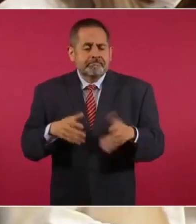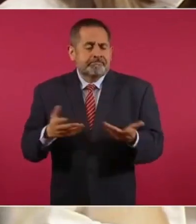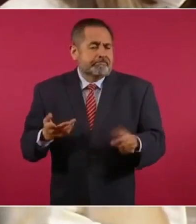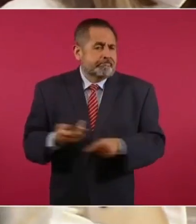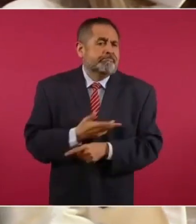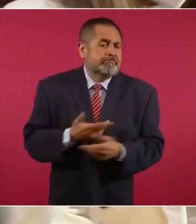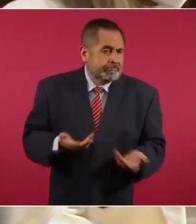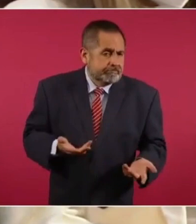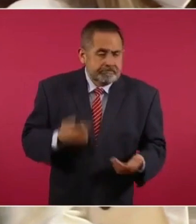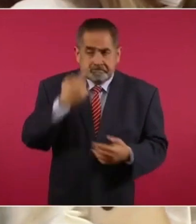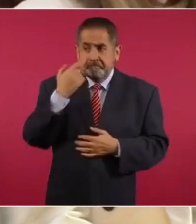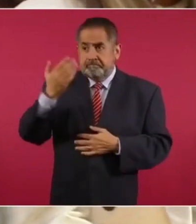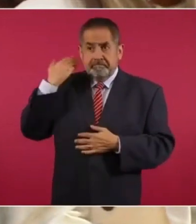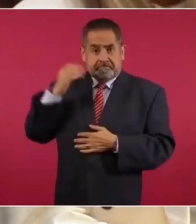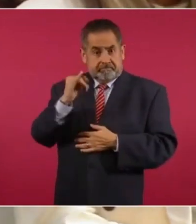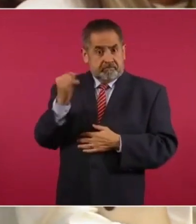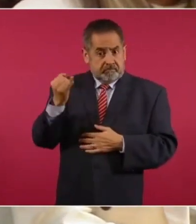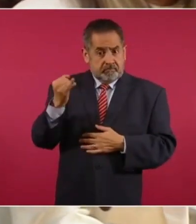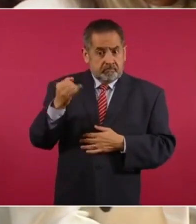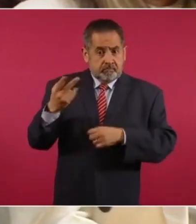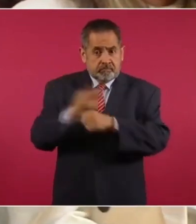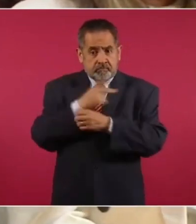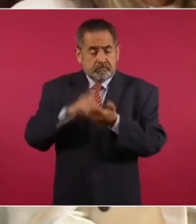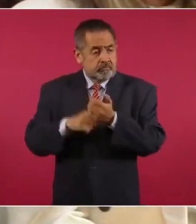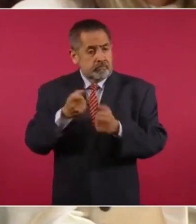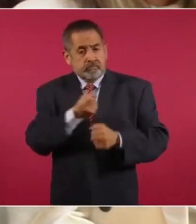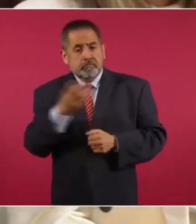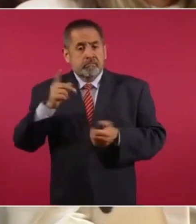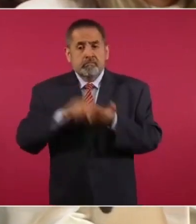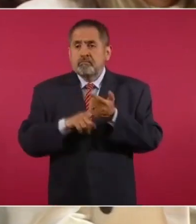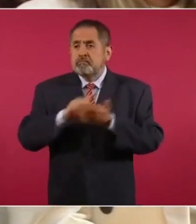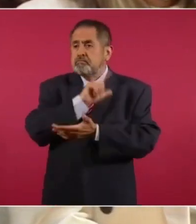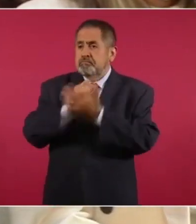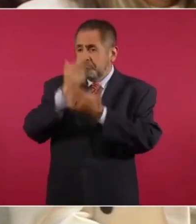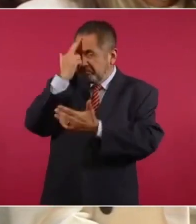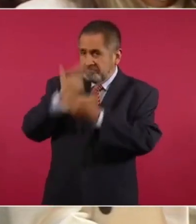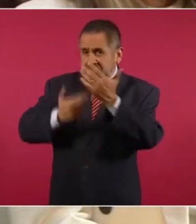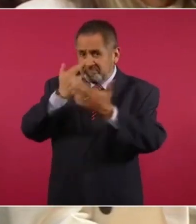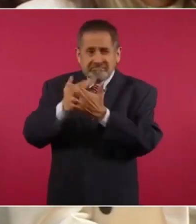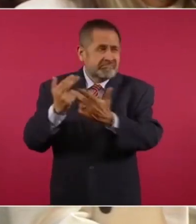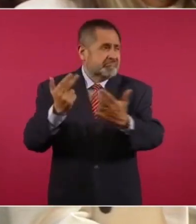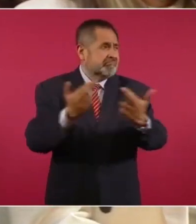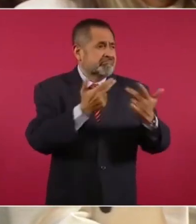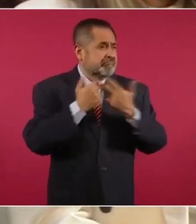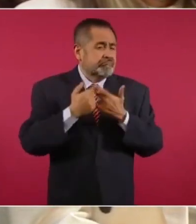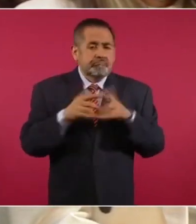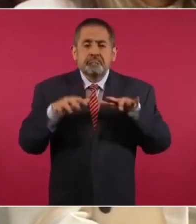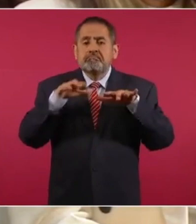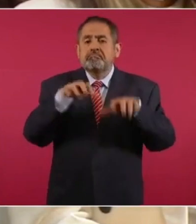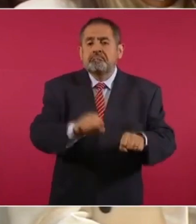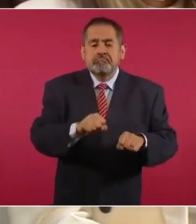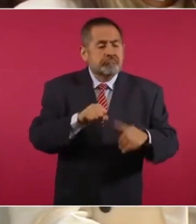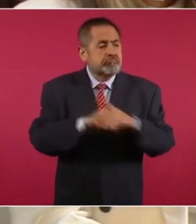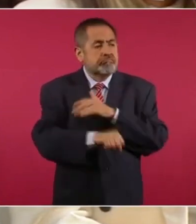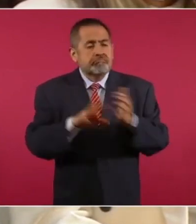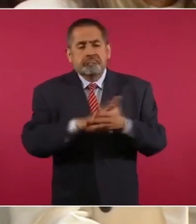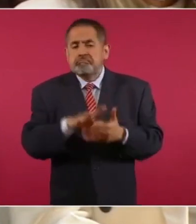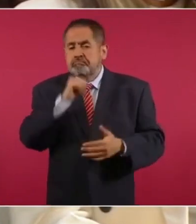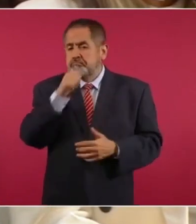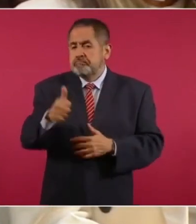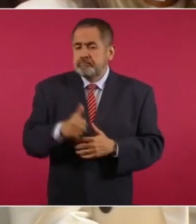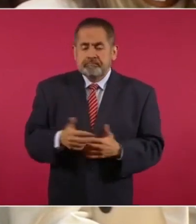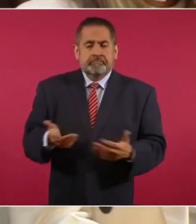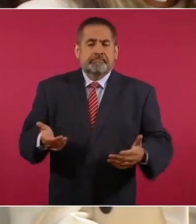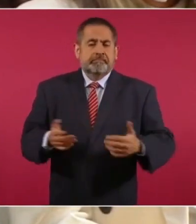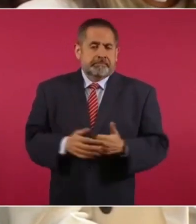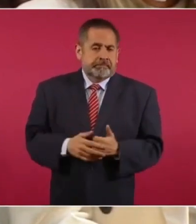junio pasado hubo algunos, pero no hubo ningún tipo de detenidos. En este